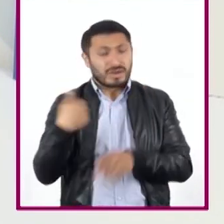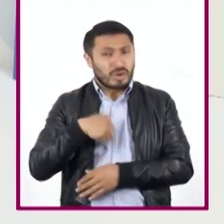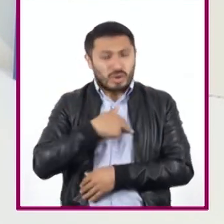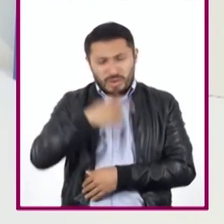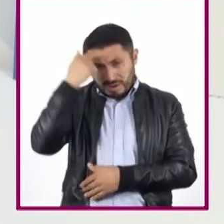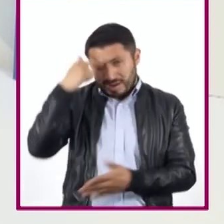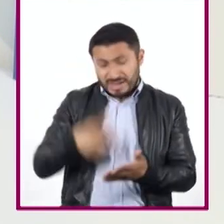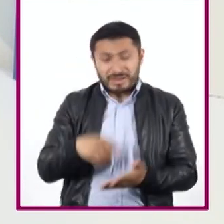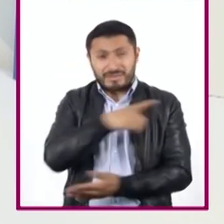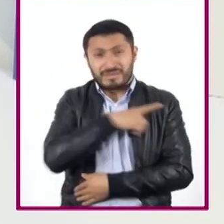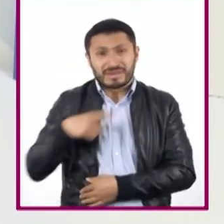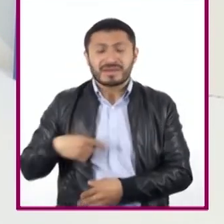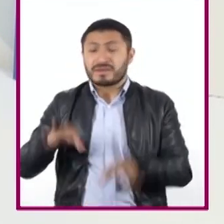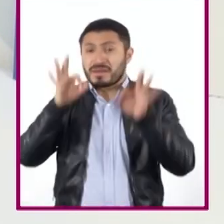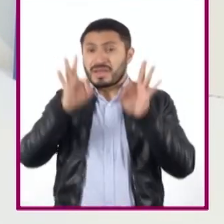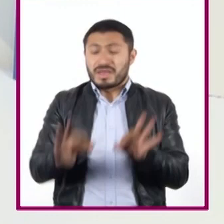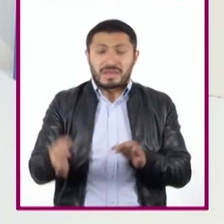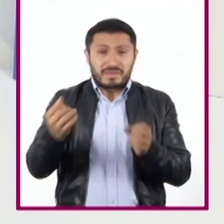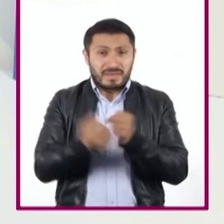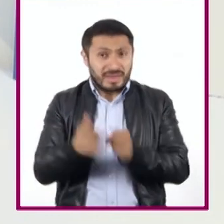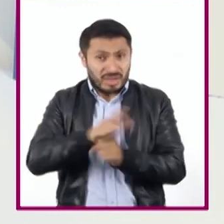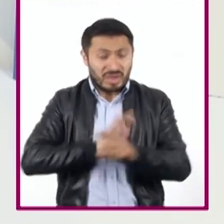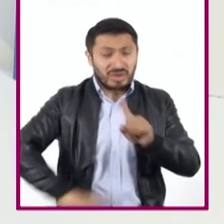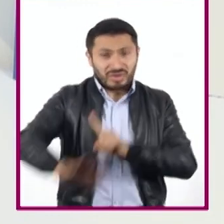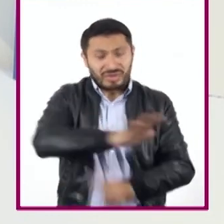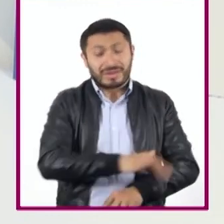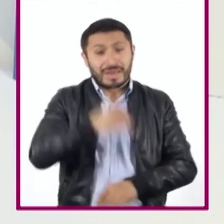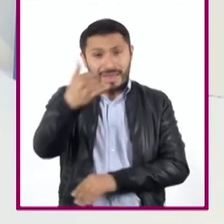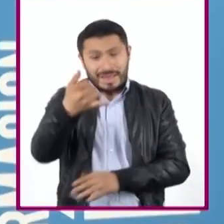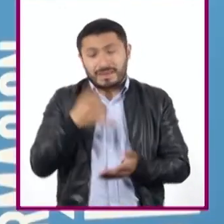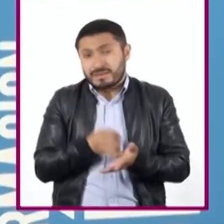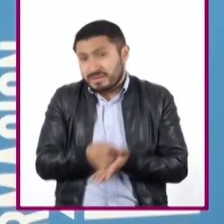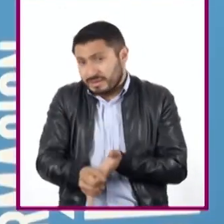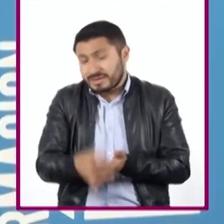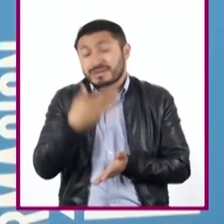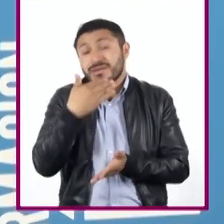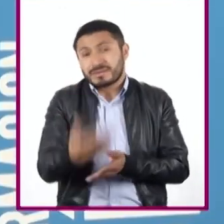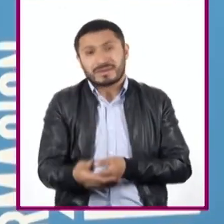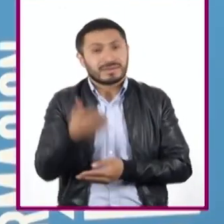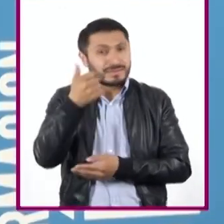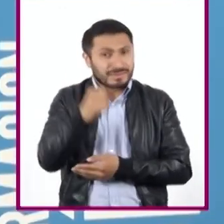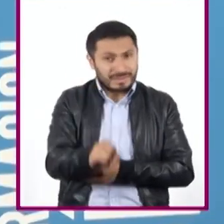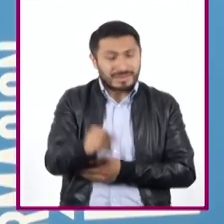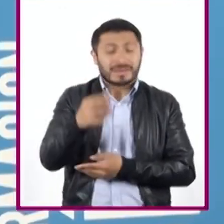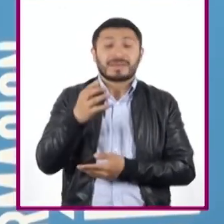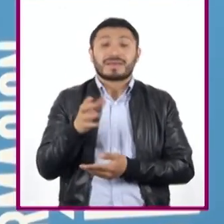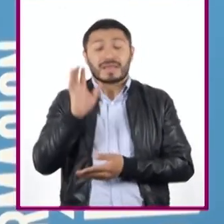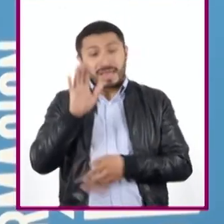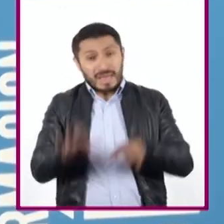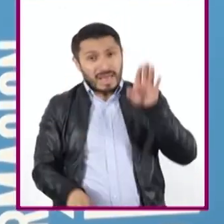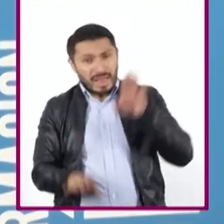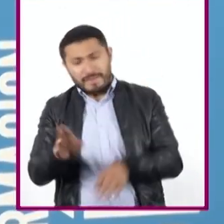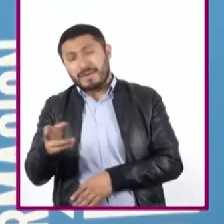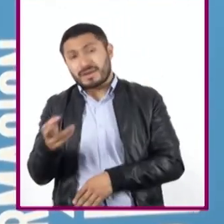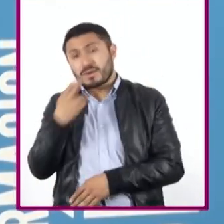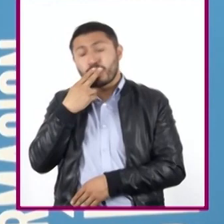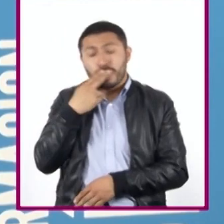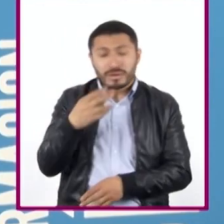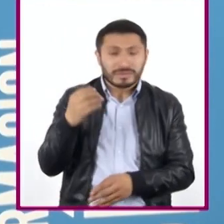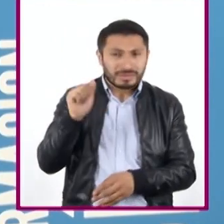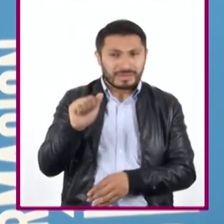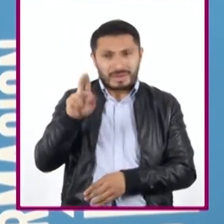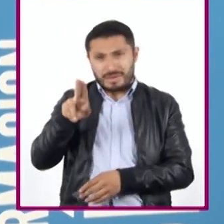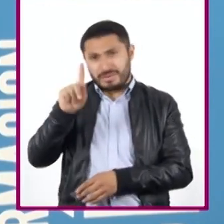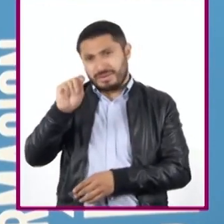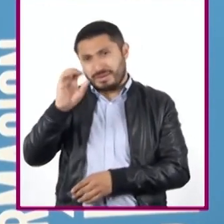que deben regir nuestro actuar y la toma de decisiones. Es así que al emplear la autonomía